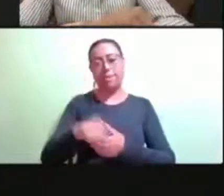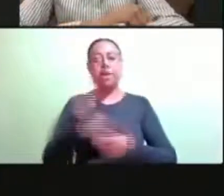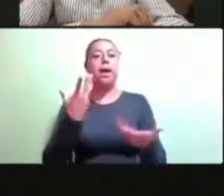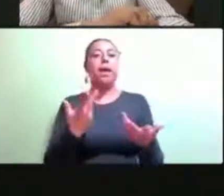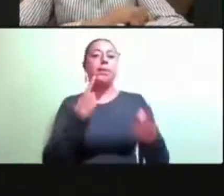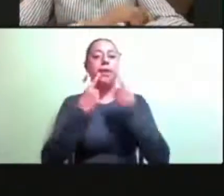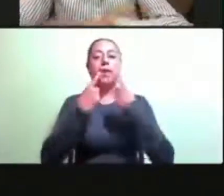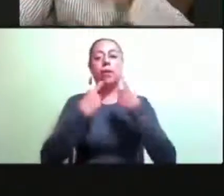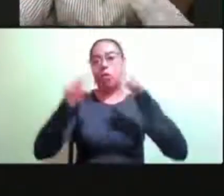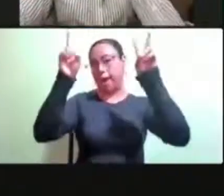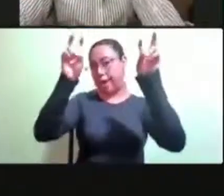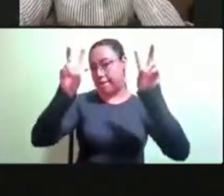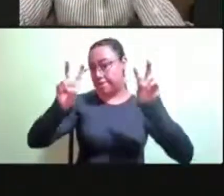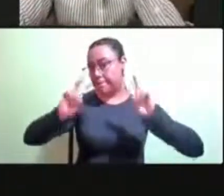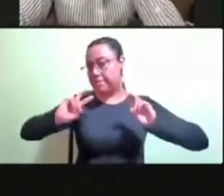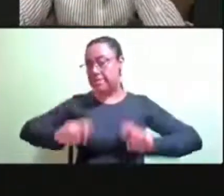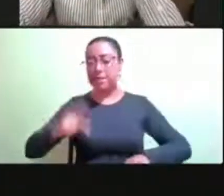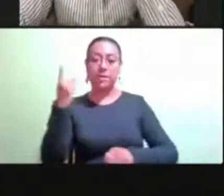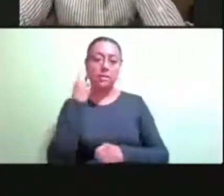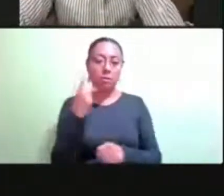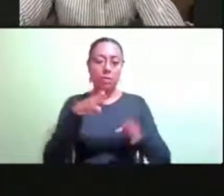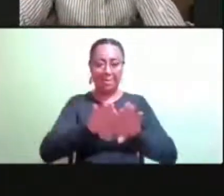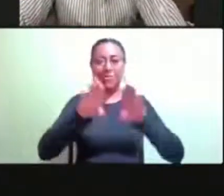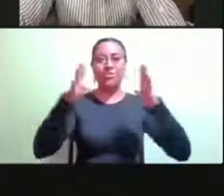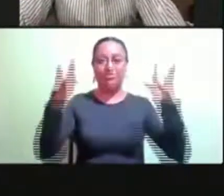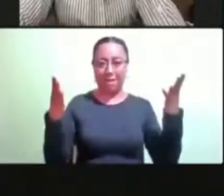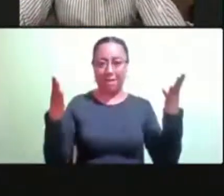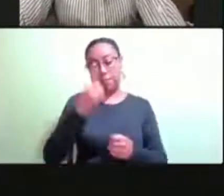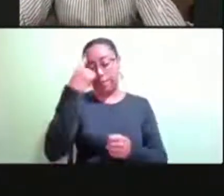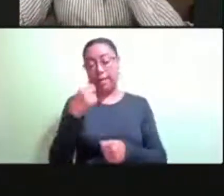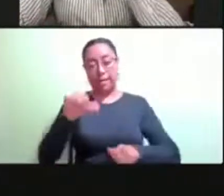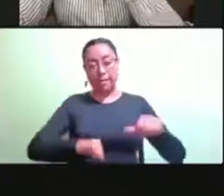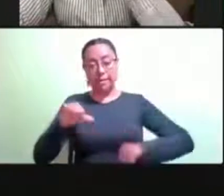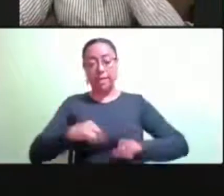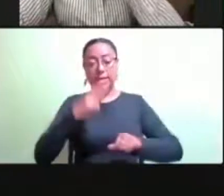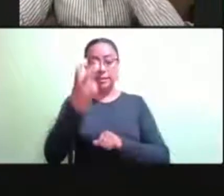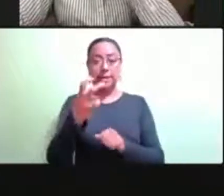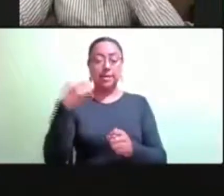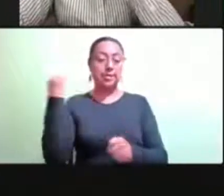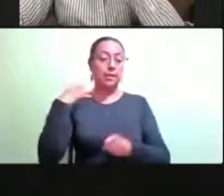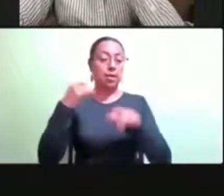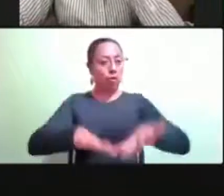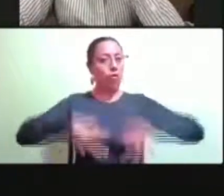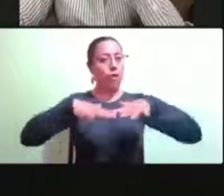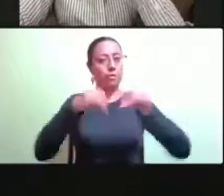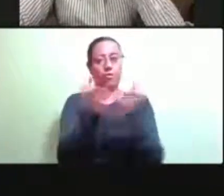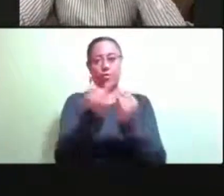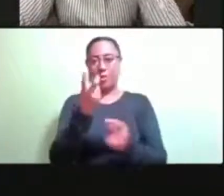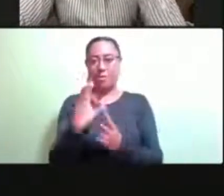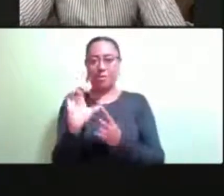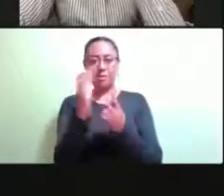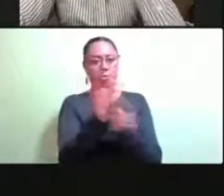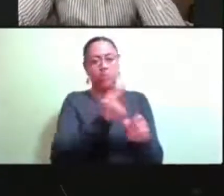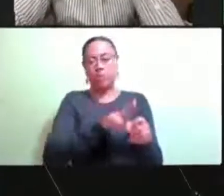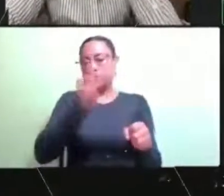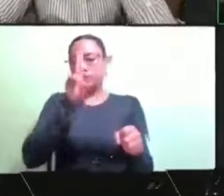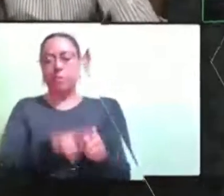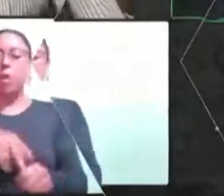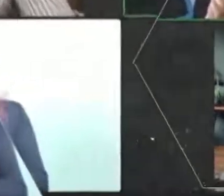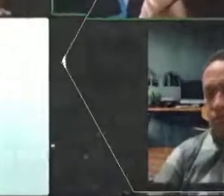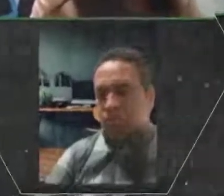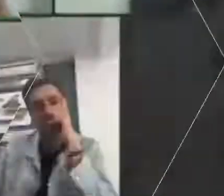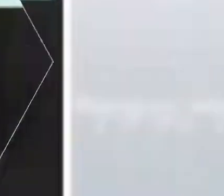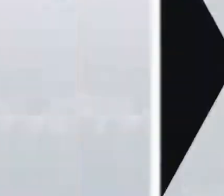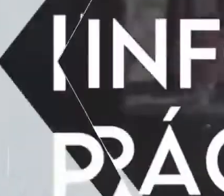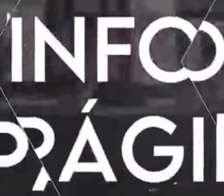las solicitudes de poda o retiro de árboles y la otra para que los cuerpos de agua de la Ciudad de México sean considerados áreas de valor ambiental